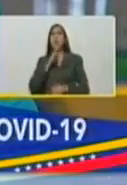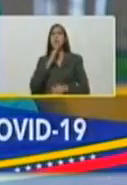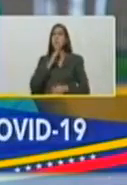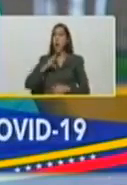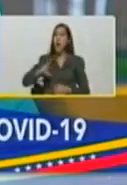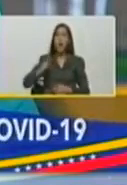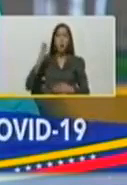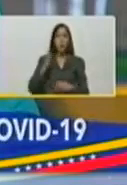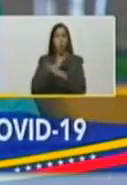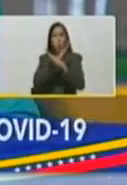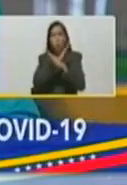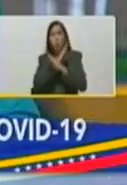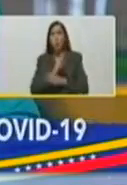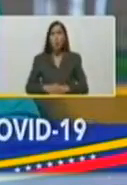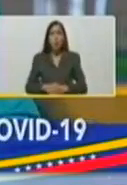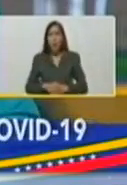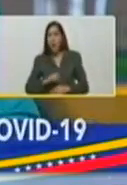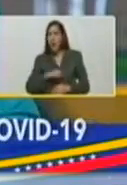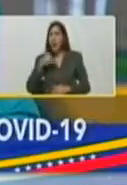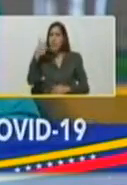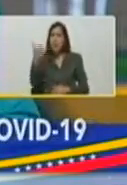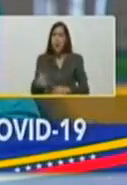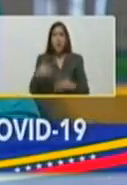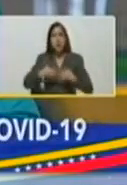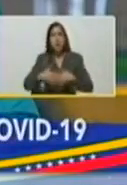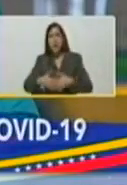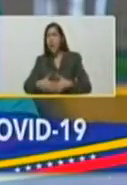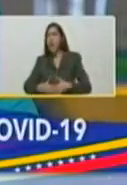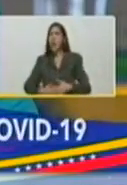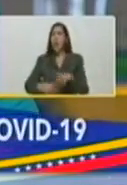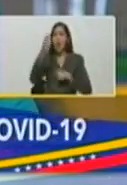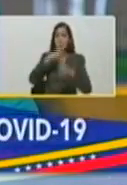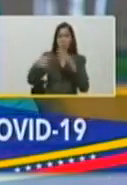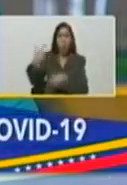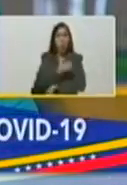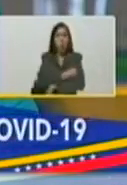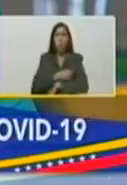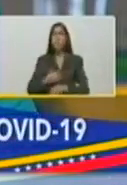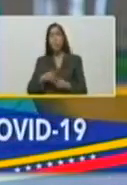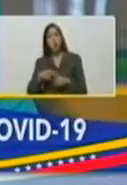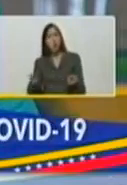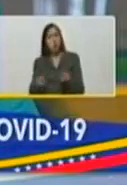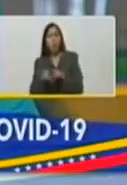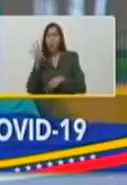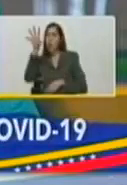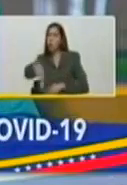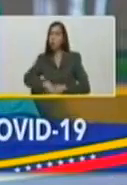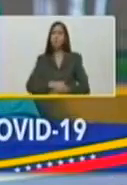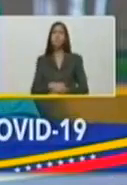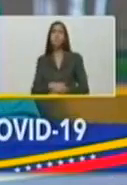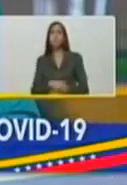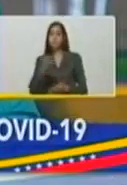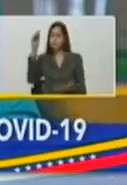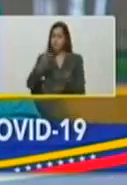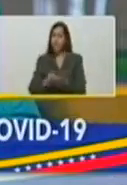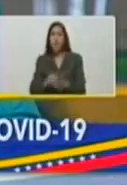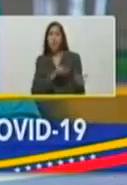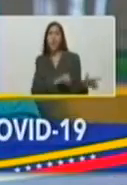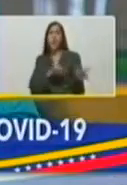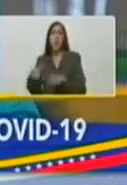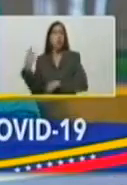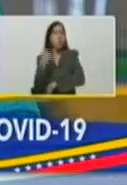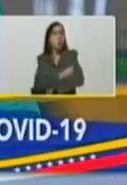las empresas para que no nos vendieran las vacunas, pero conseguimos las vacunas. Aquí están las vacunas para vacunar